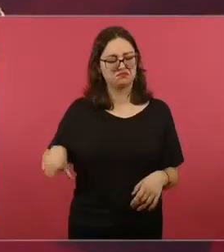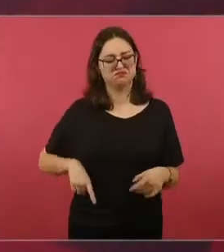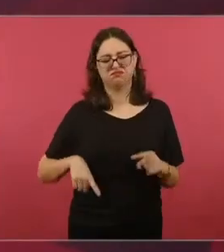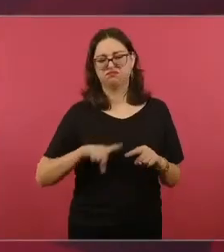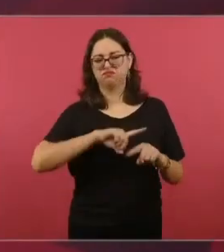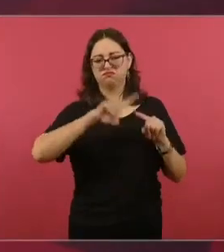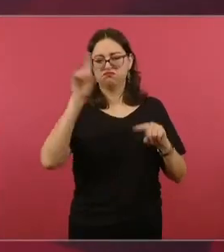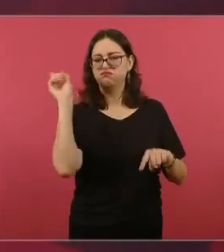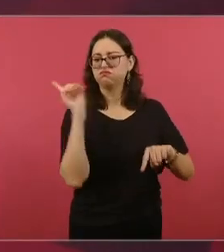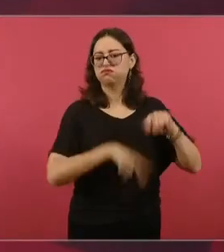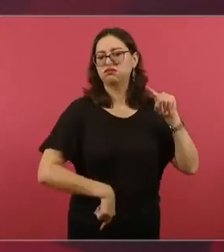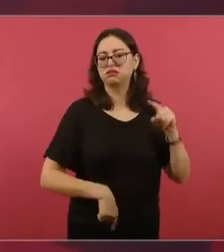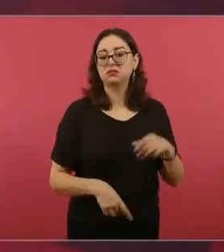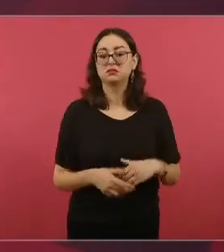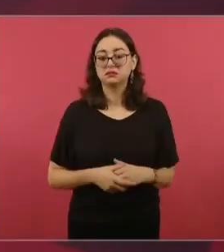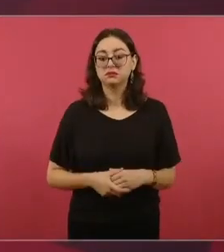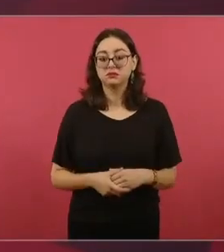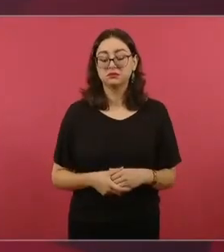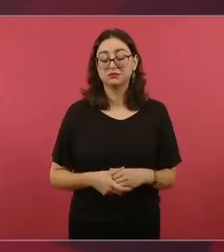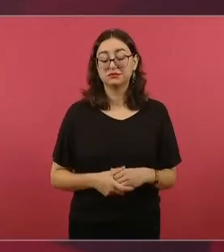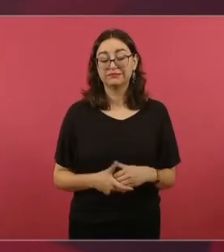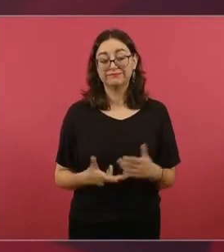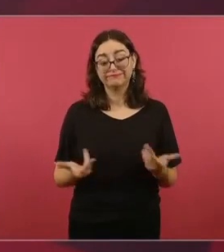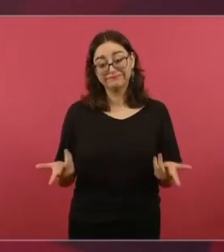ya vendrán otros